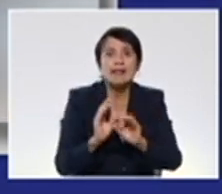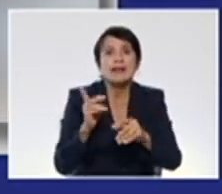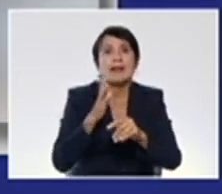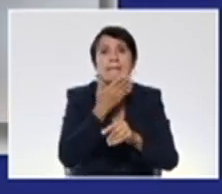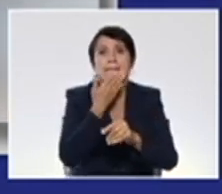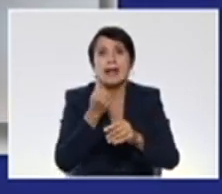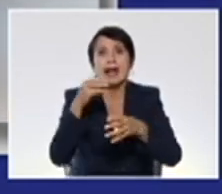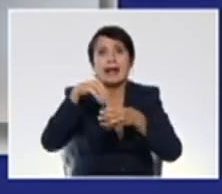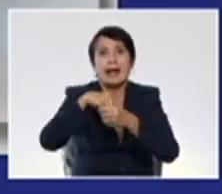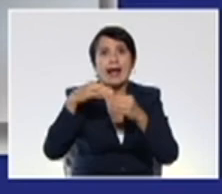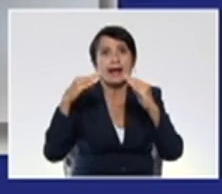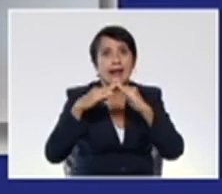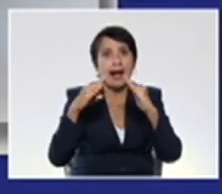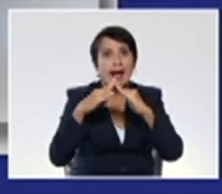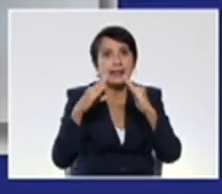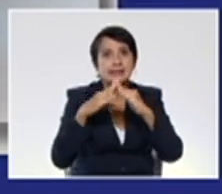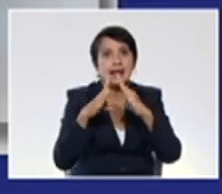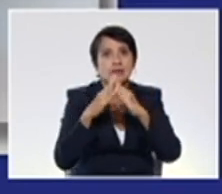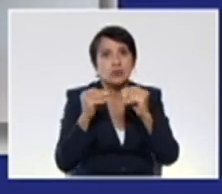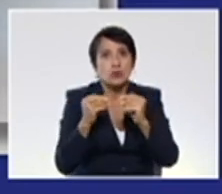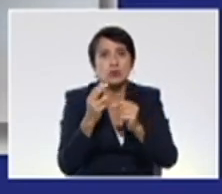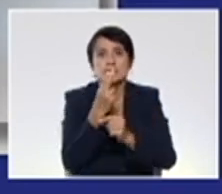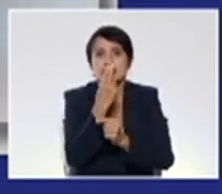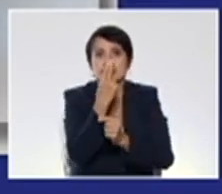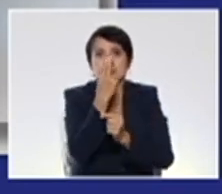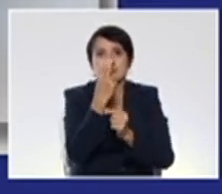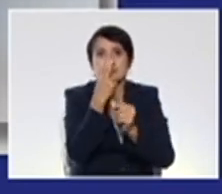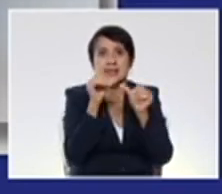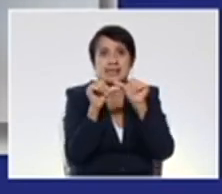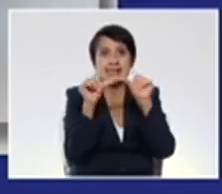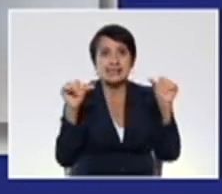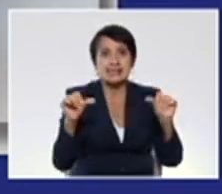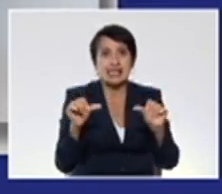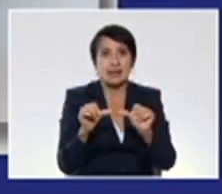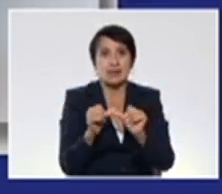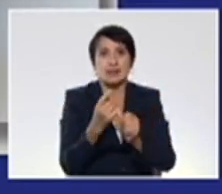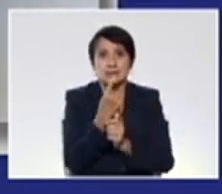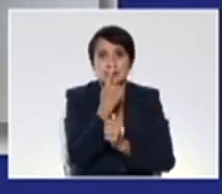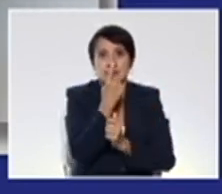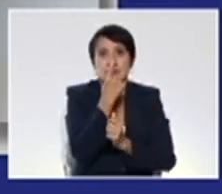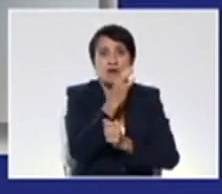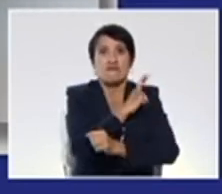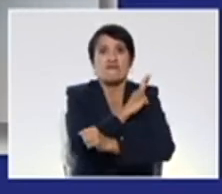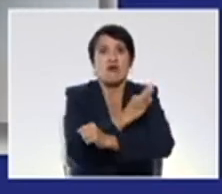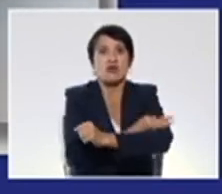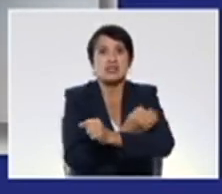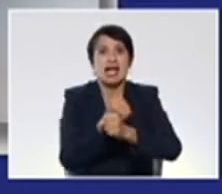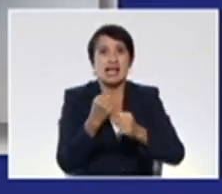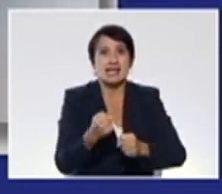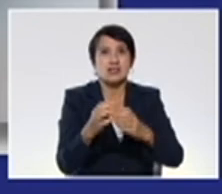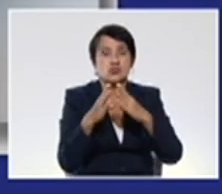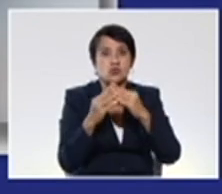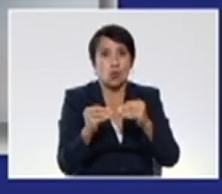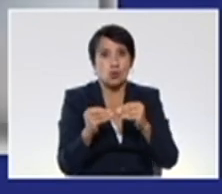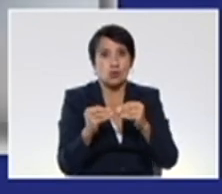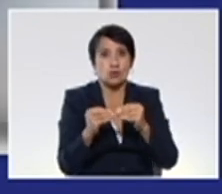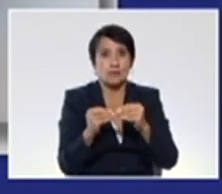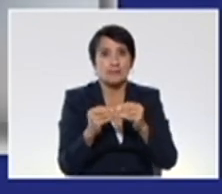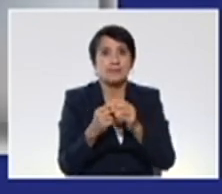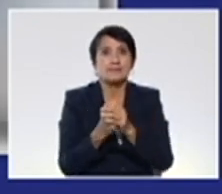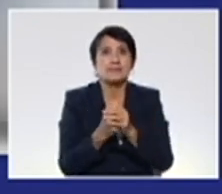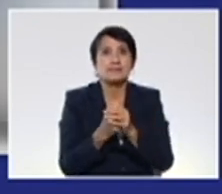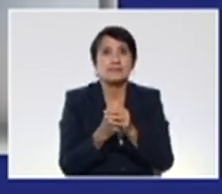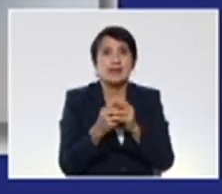para limpieza de su sistema respiratorio. Y así puede uno fortalecer el sistema inmune y todo lo que es